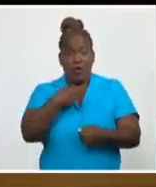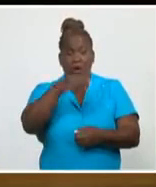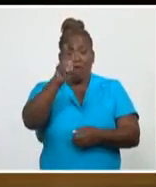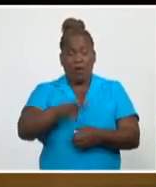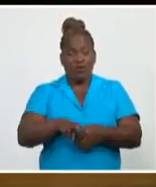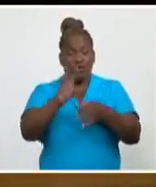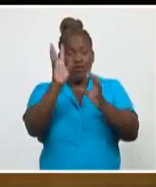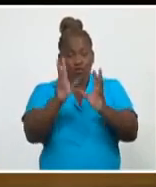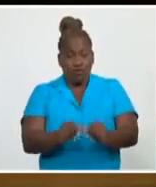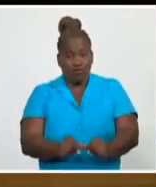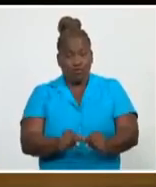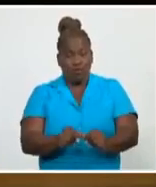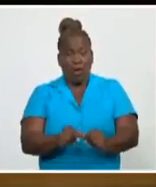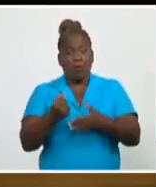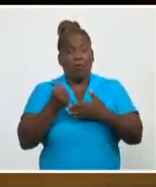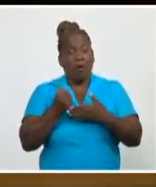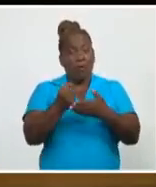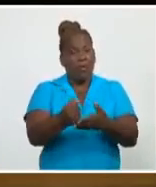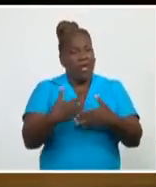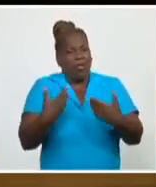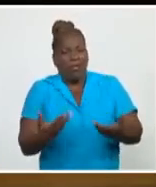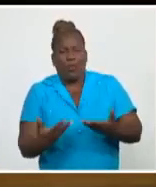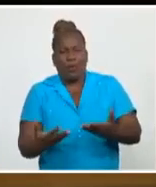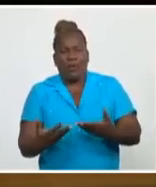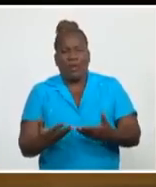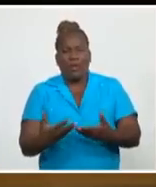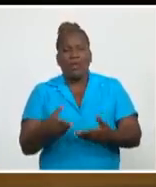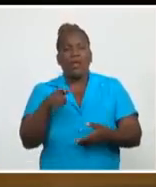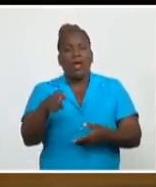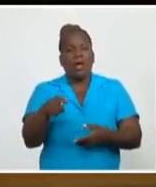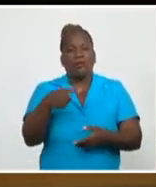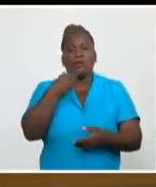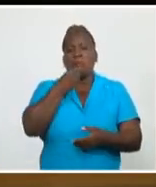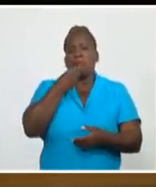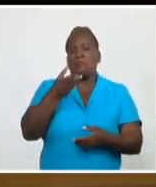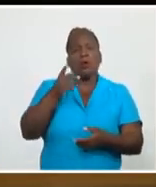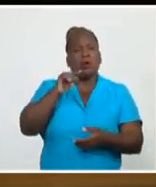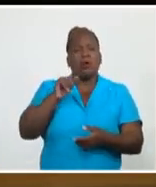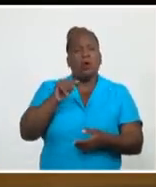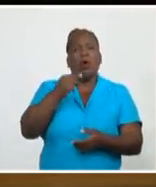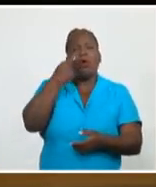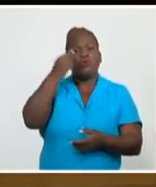resultados se apoyen en el conocimiento y la base científica.